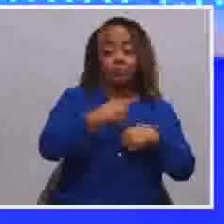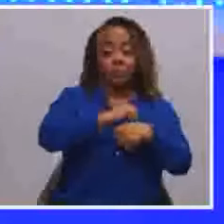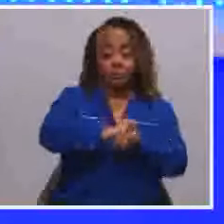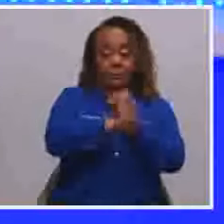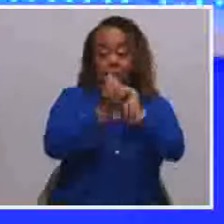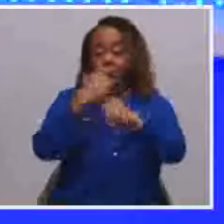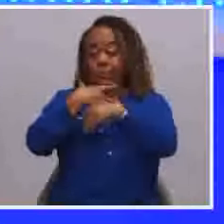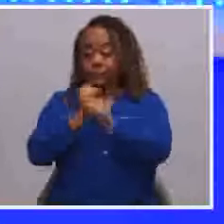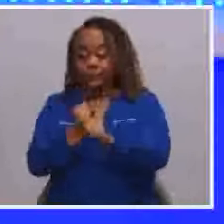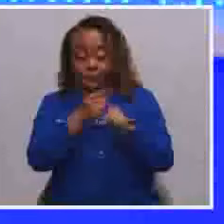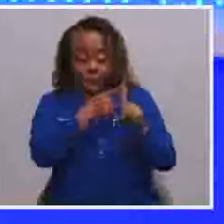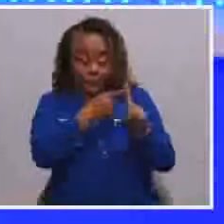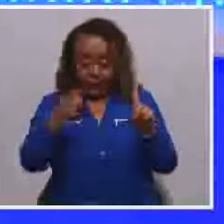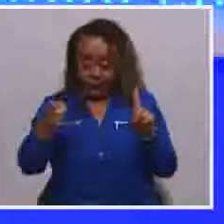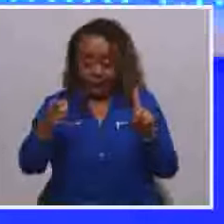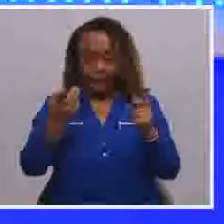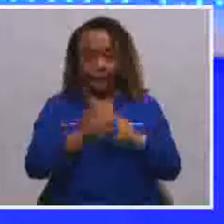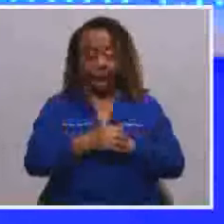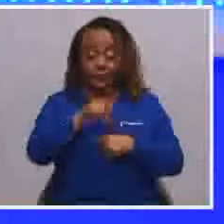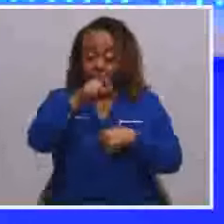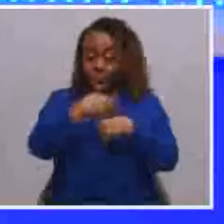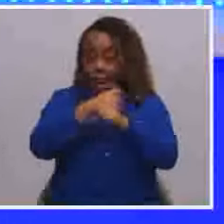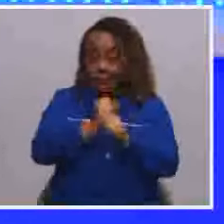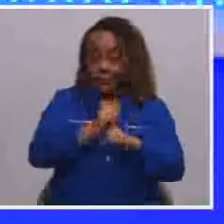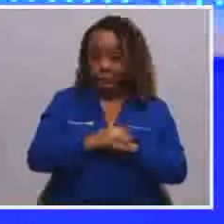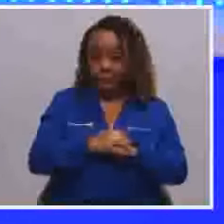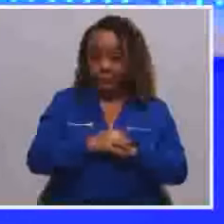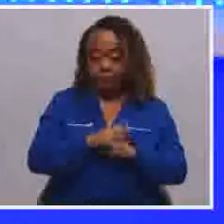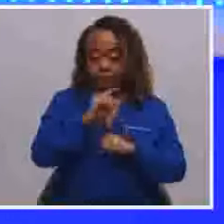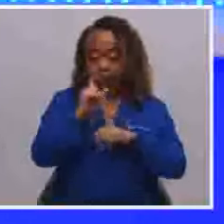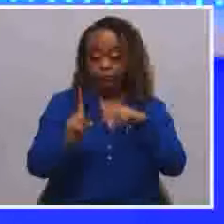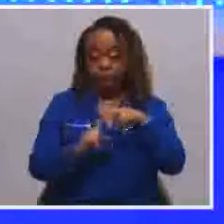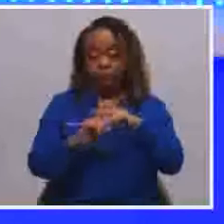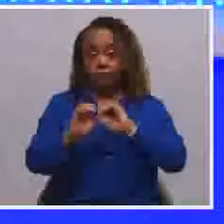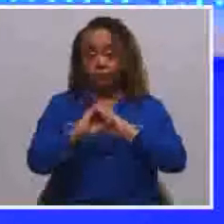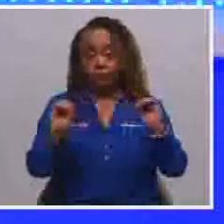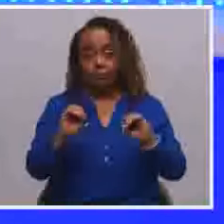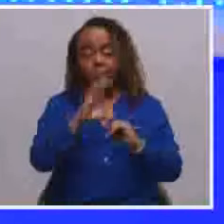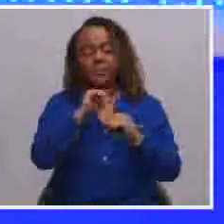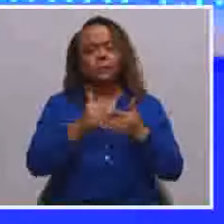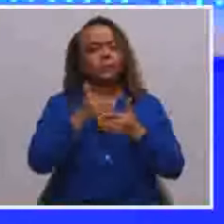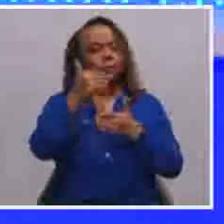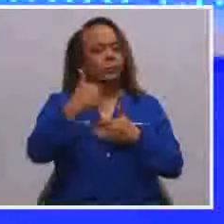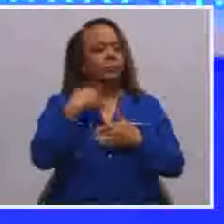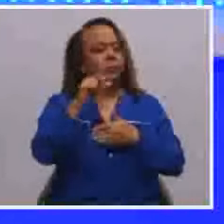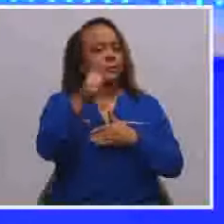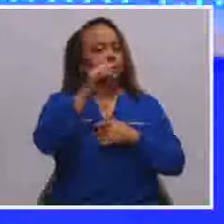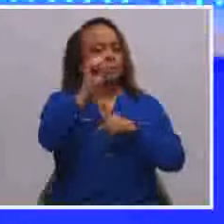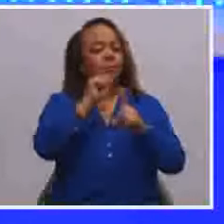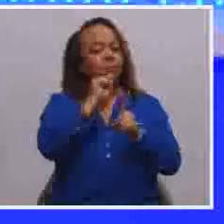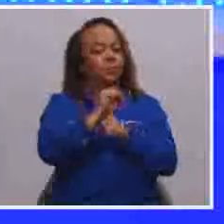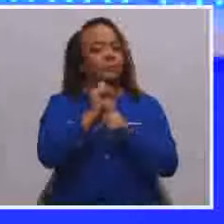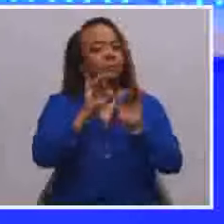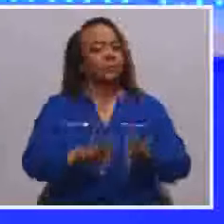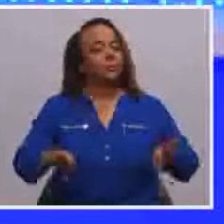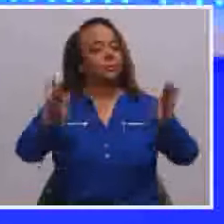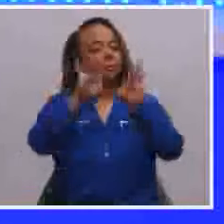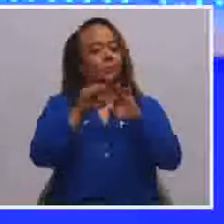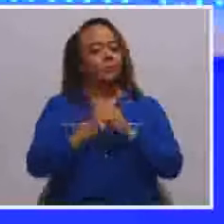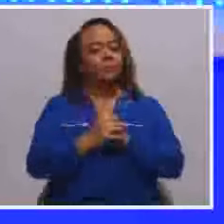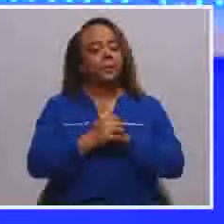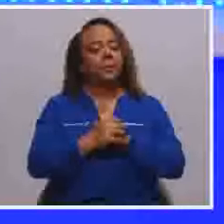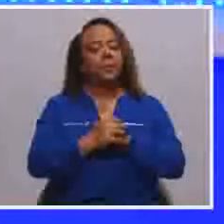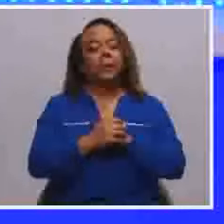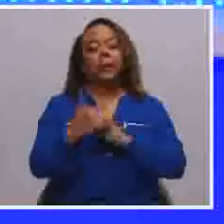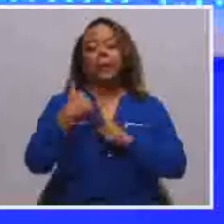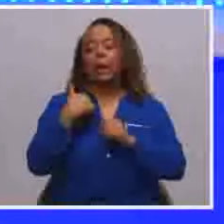se tiene que ejecutar en esa consonancia de lo que se declama no aparece nada y después hay otra situación también que no es menor hay un cierto Alo